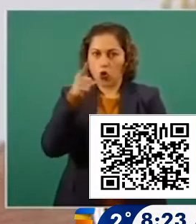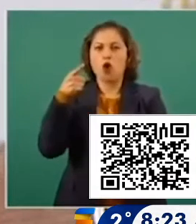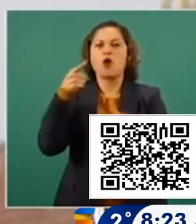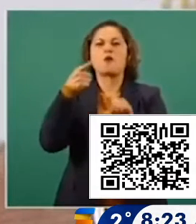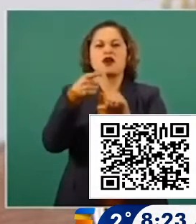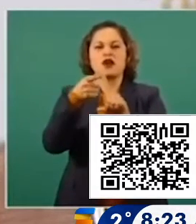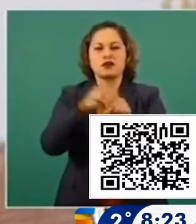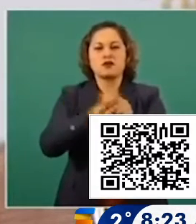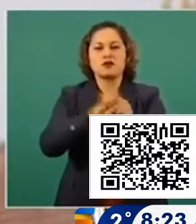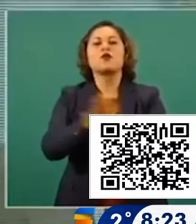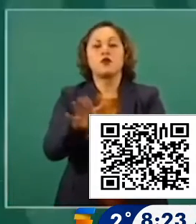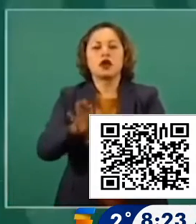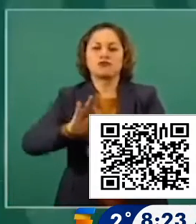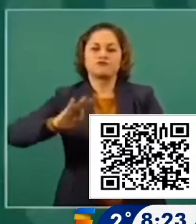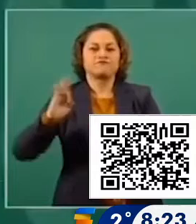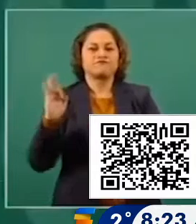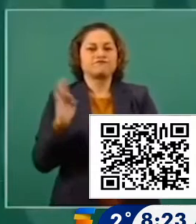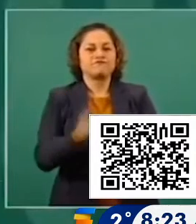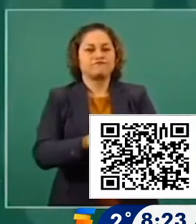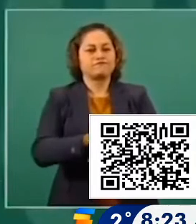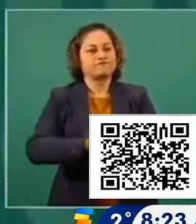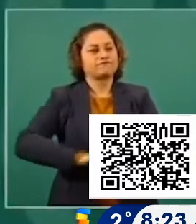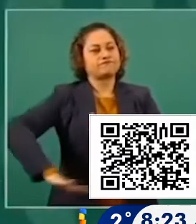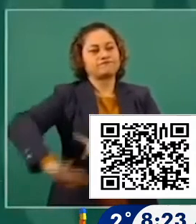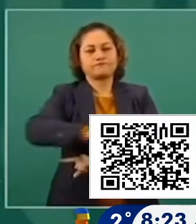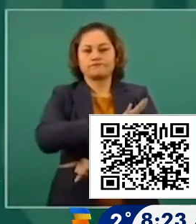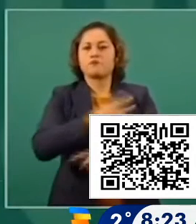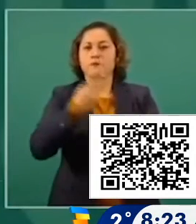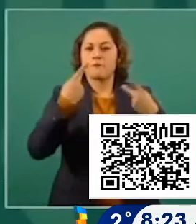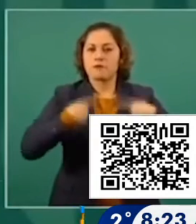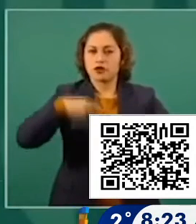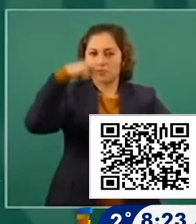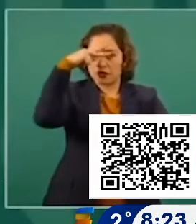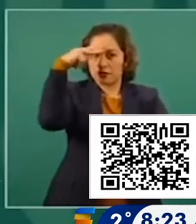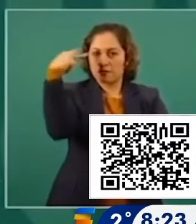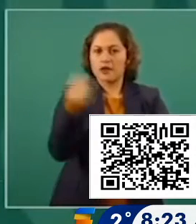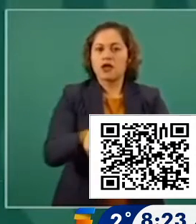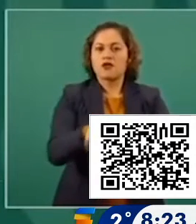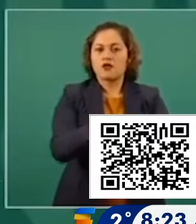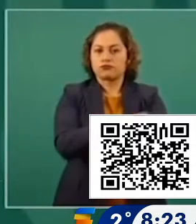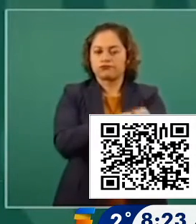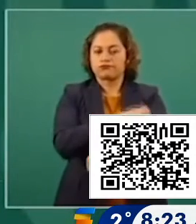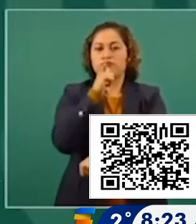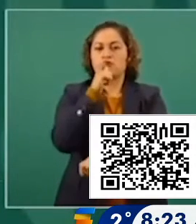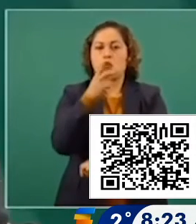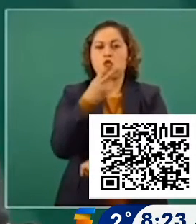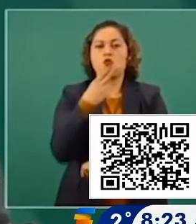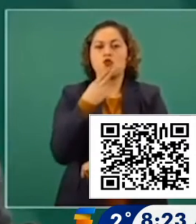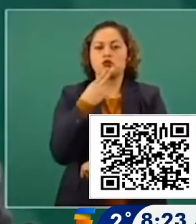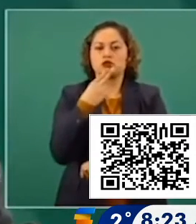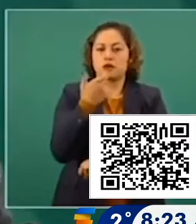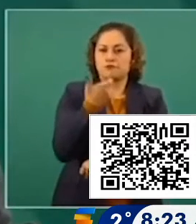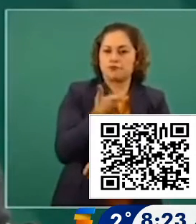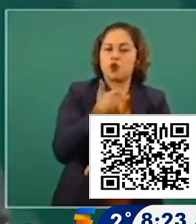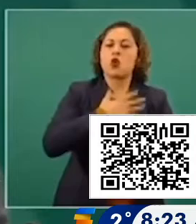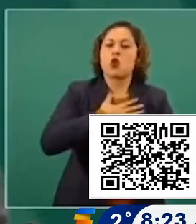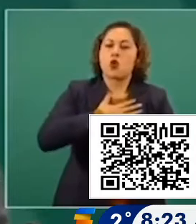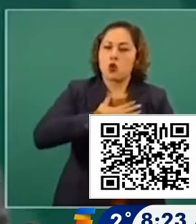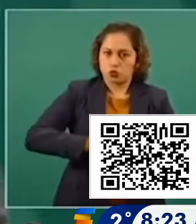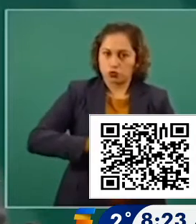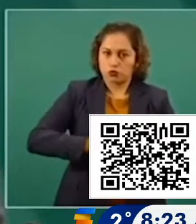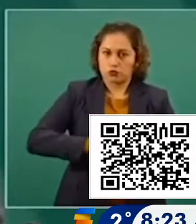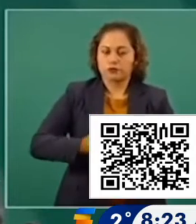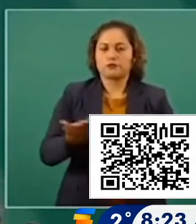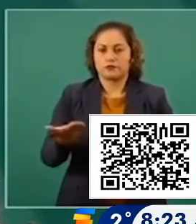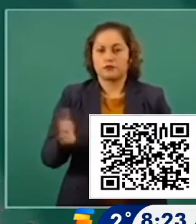noche para contribuir a generar reservas. Ya está resuelto prácticamente el problema, pero vamos todos a ayudar para tener reservas y